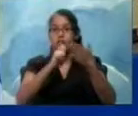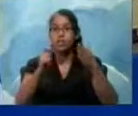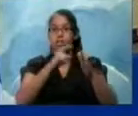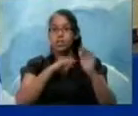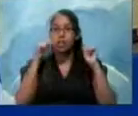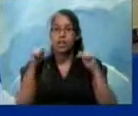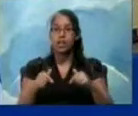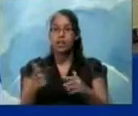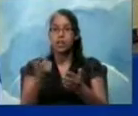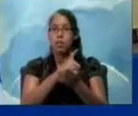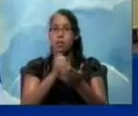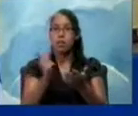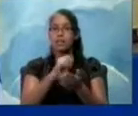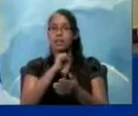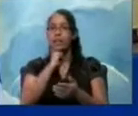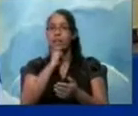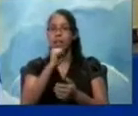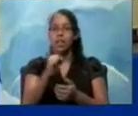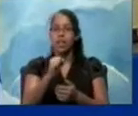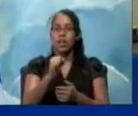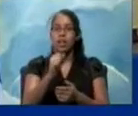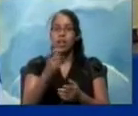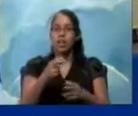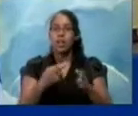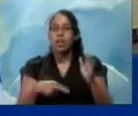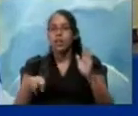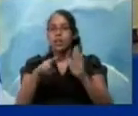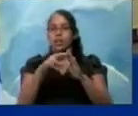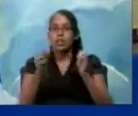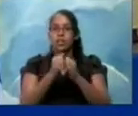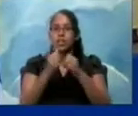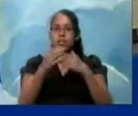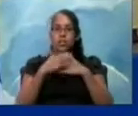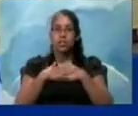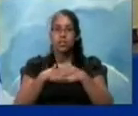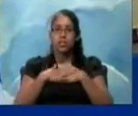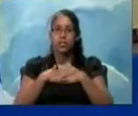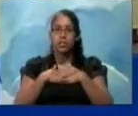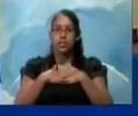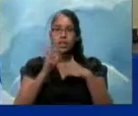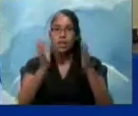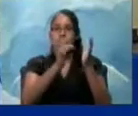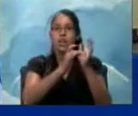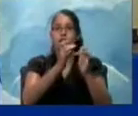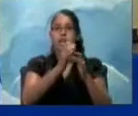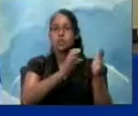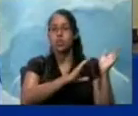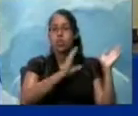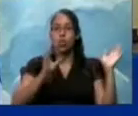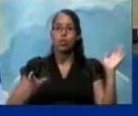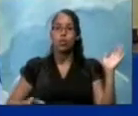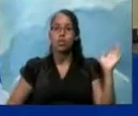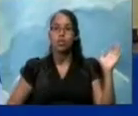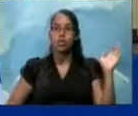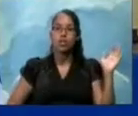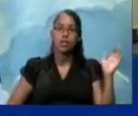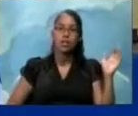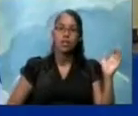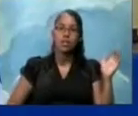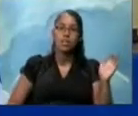este pasaje es, dígalo conmigo, cielito, Jesús, Jesús, Jesús